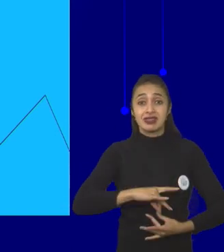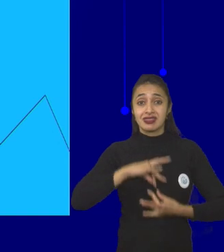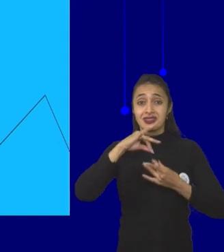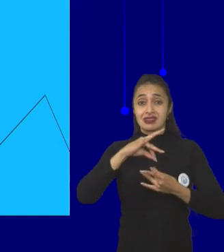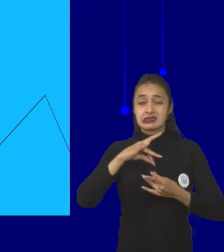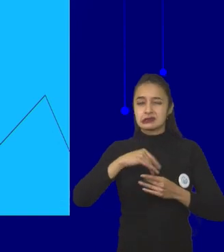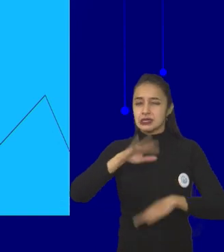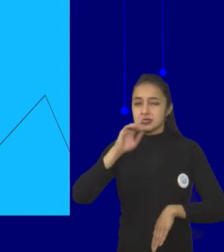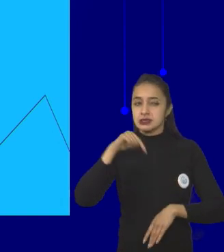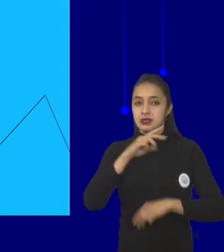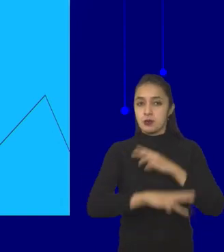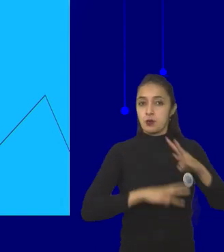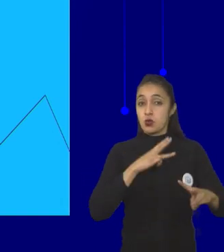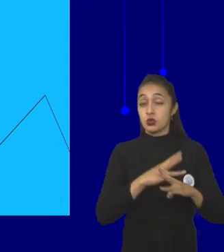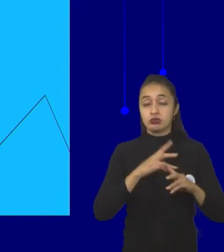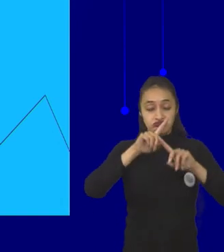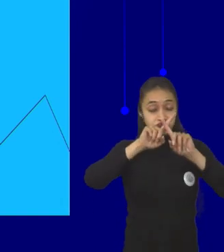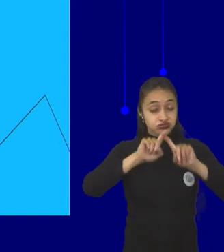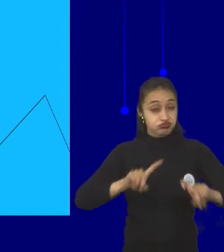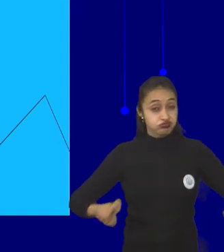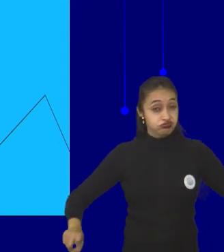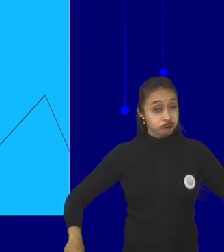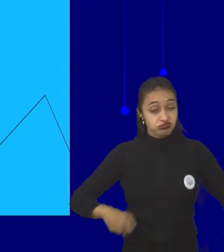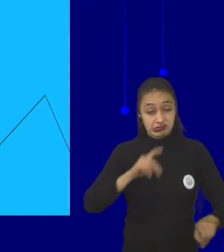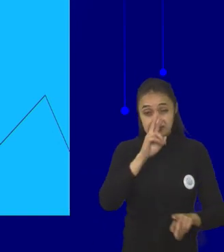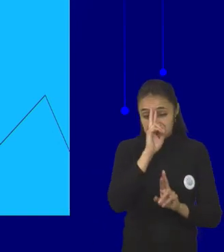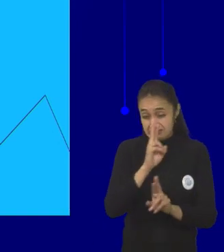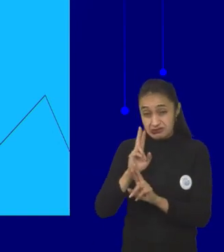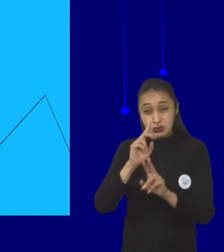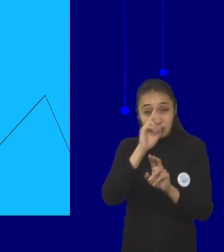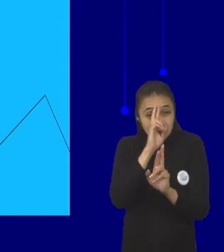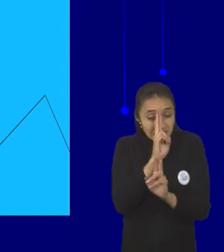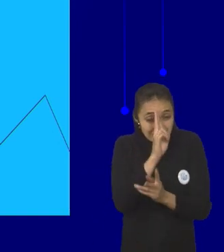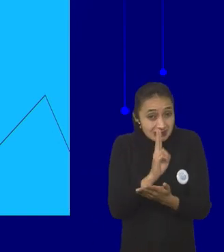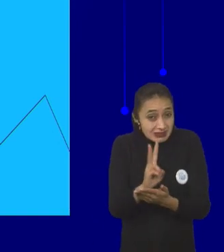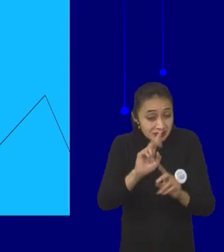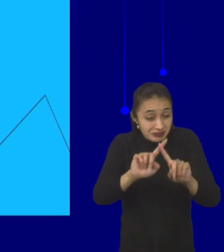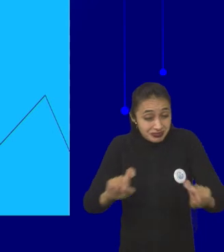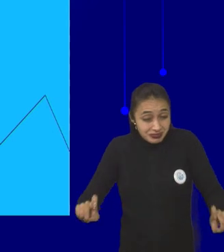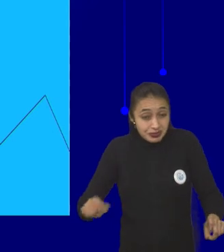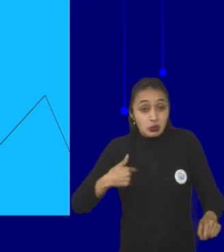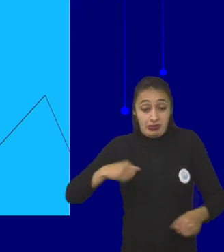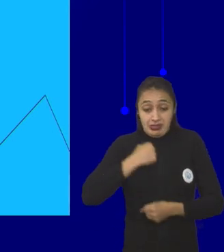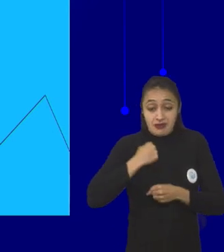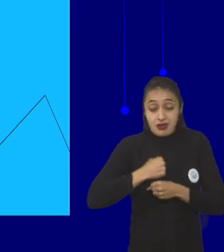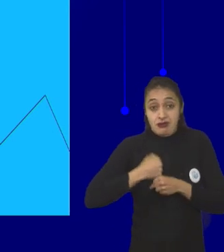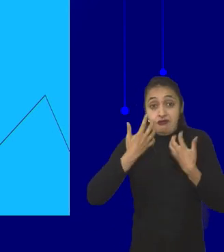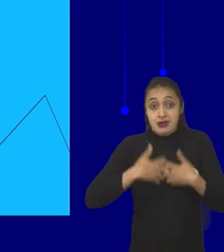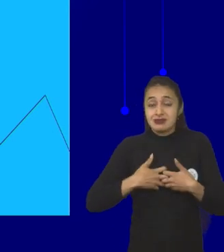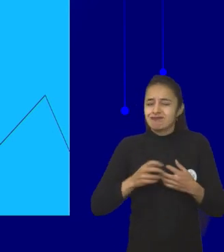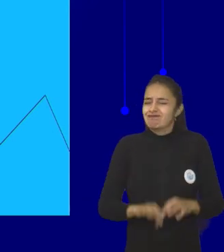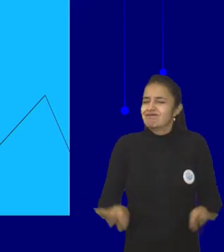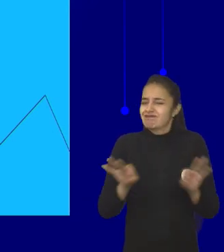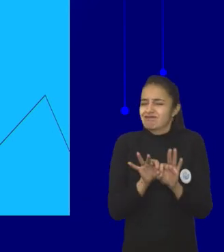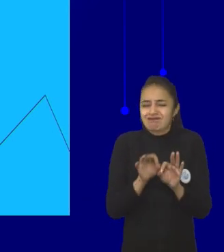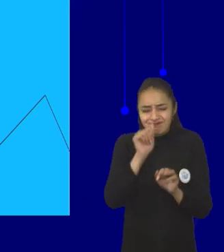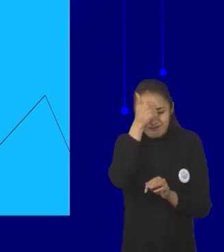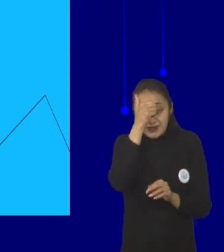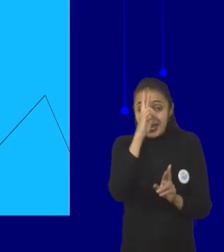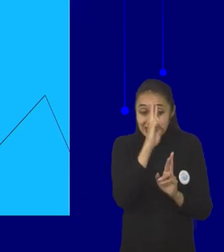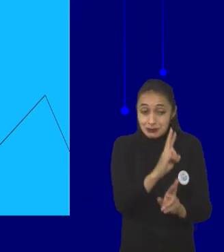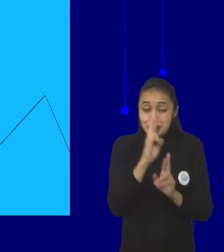mundo tan diverso, yo creo que cada uno de nosotros que trabaja en esta industria debe entender que el respeto va